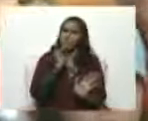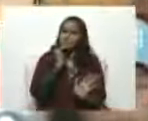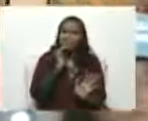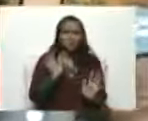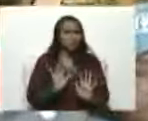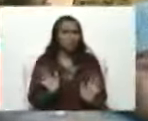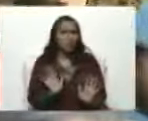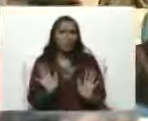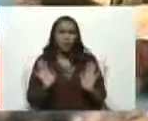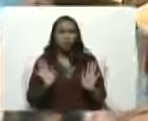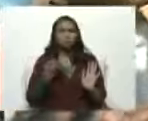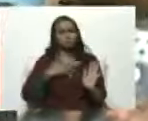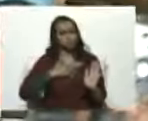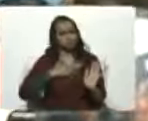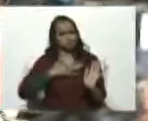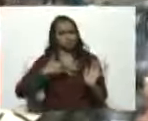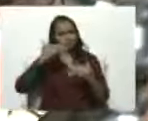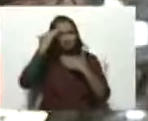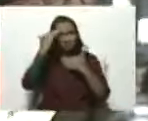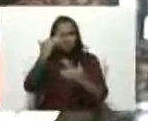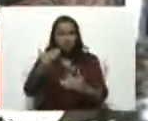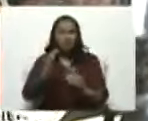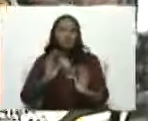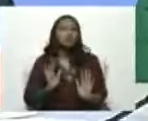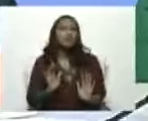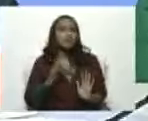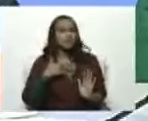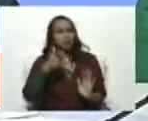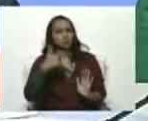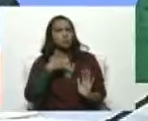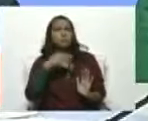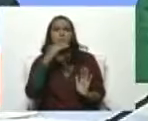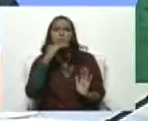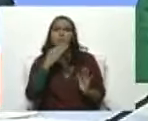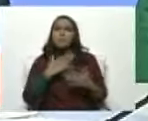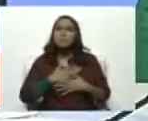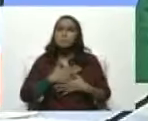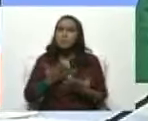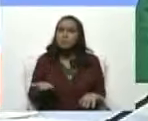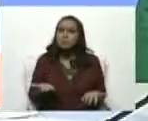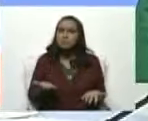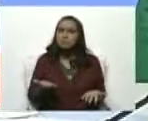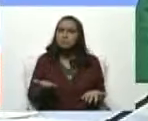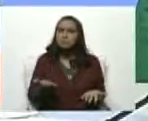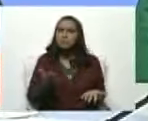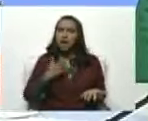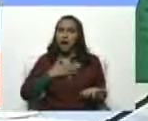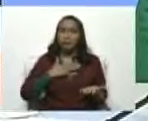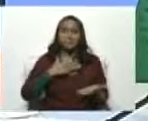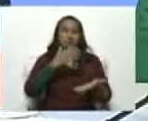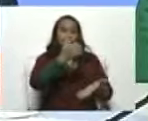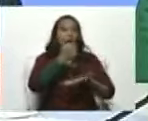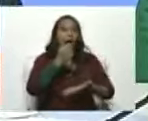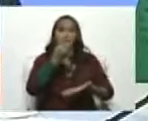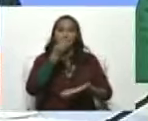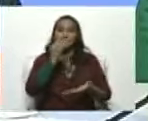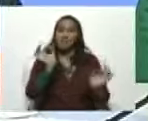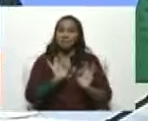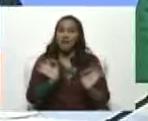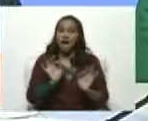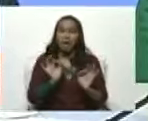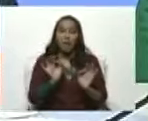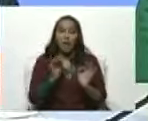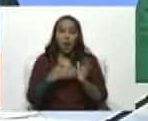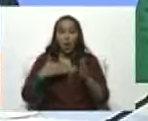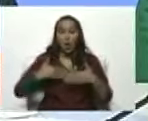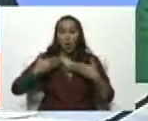yo, vengo a saludarte. Yo estoy bravo porque estás bravo conmigo. Que a mí no me llegó el CLAP esta semana. Ah, pero te llegó.